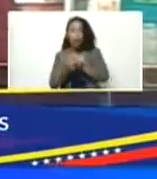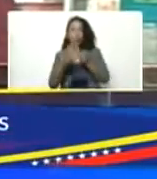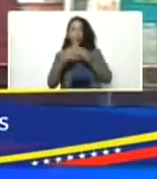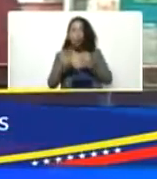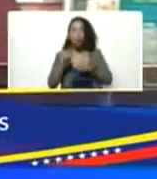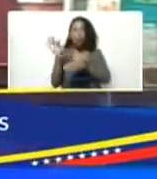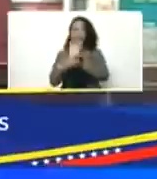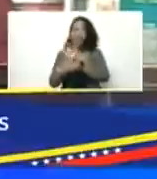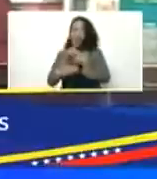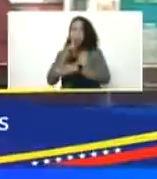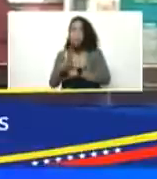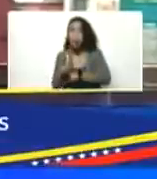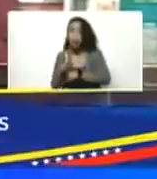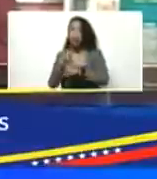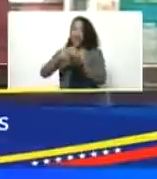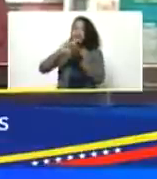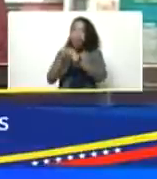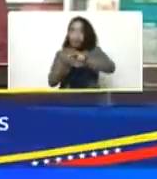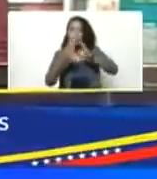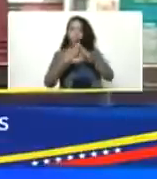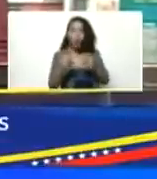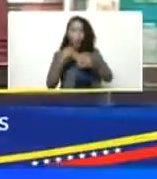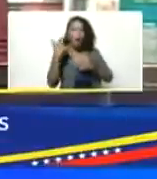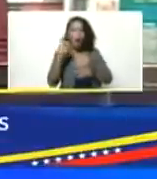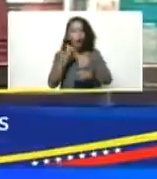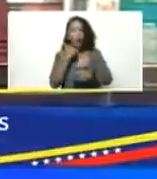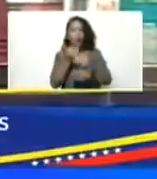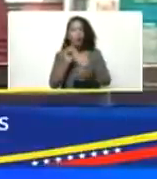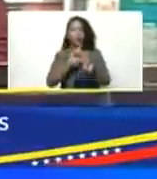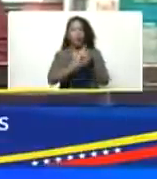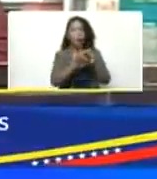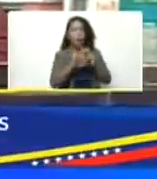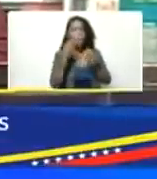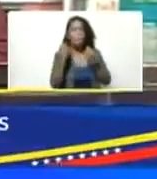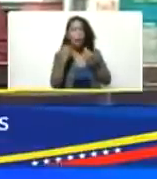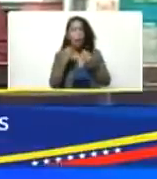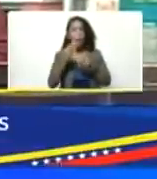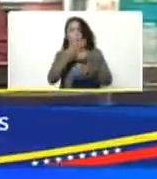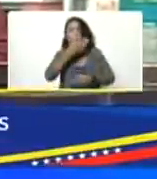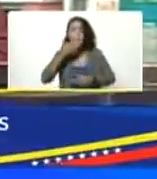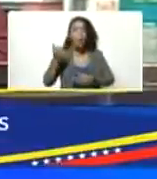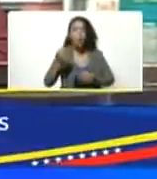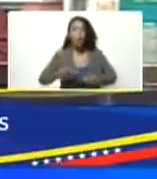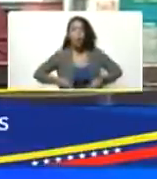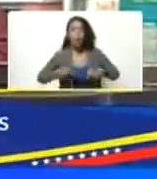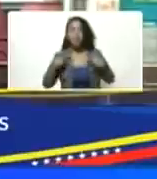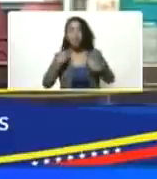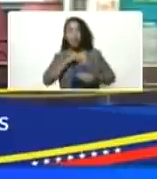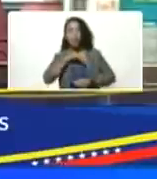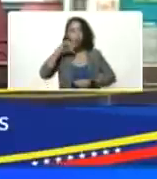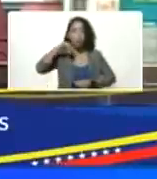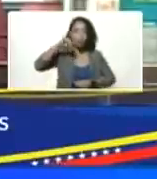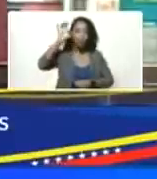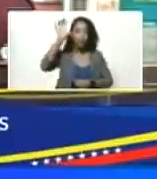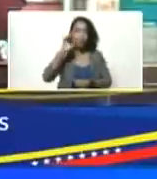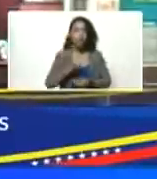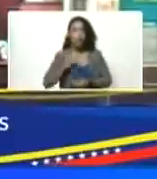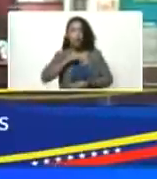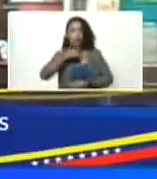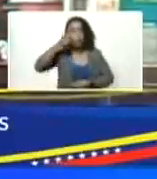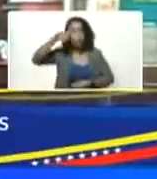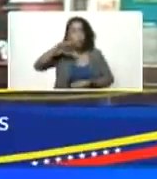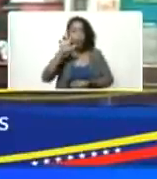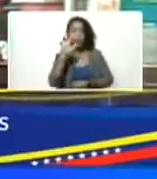lo que funcione mal, de cambiar todo lo que haya que cambiar para mejorar la vida de nuestro país y de nuestro pueblo.